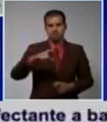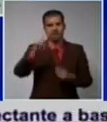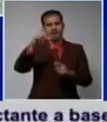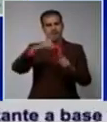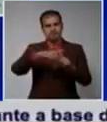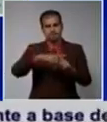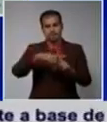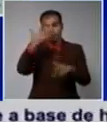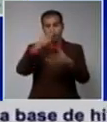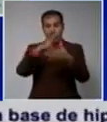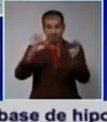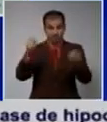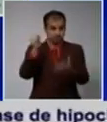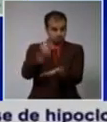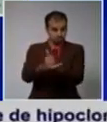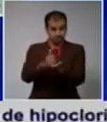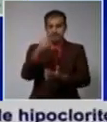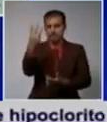con 3 cada uno,